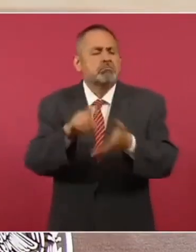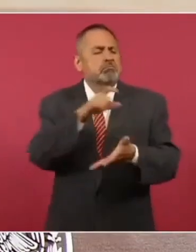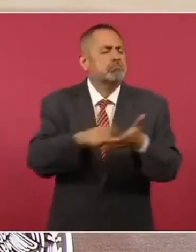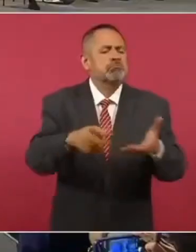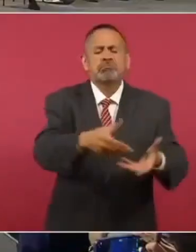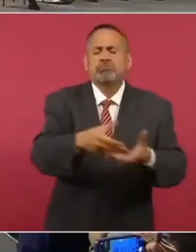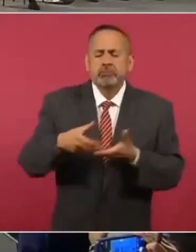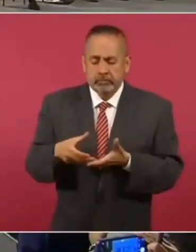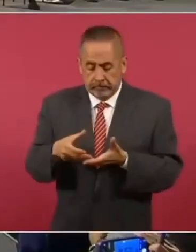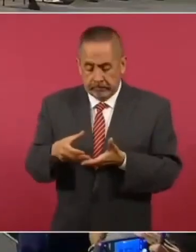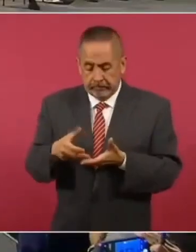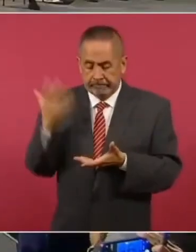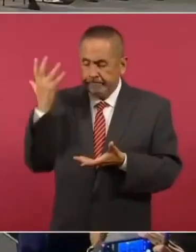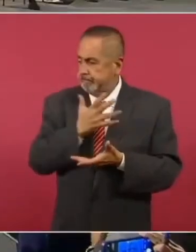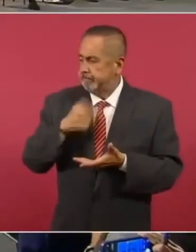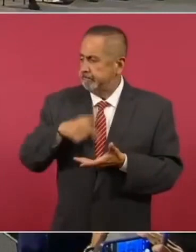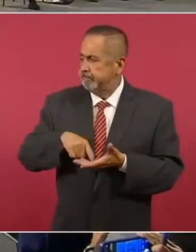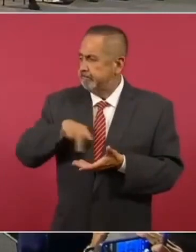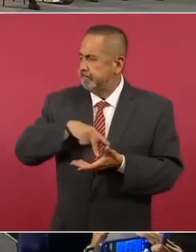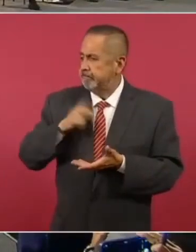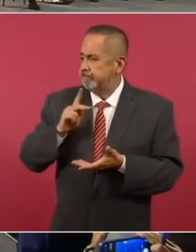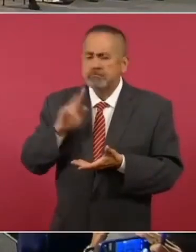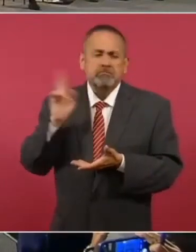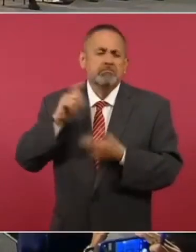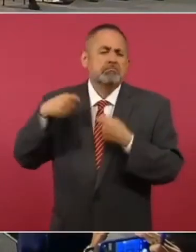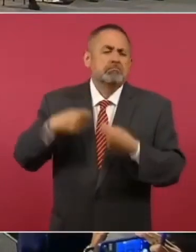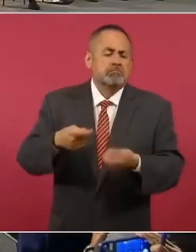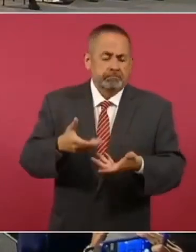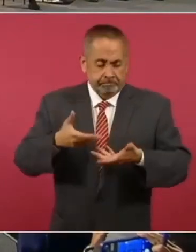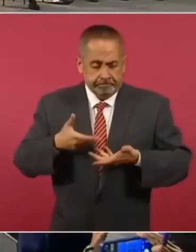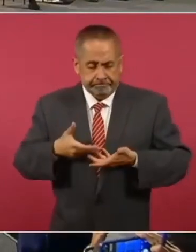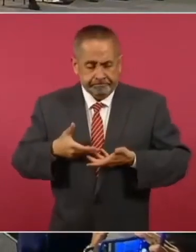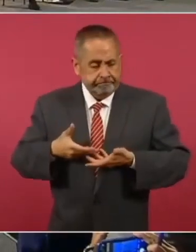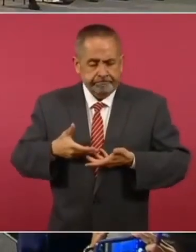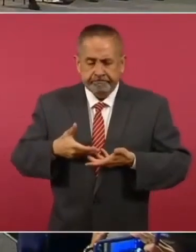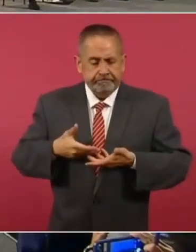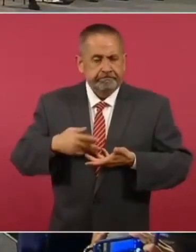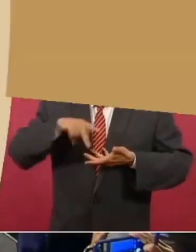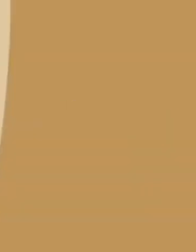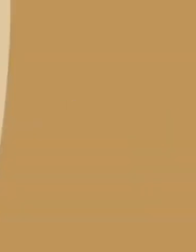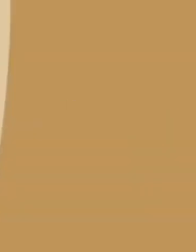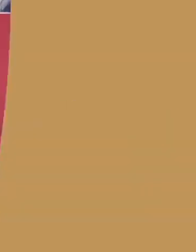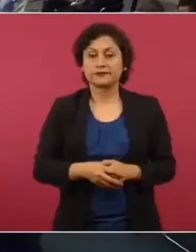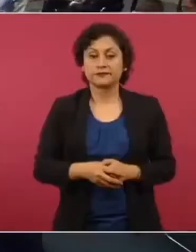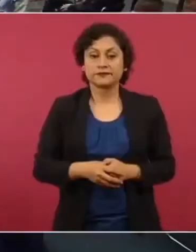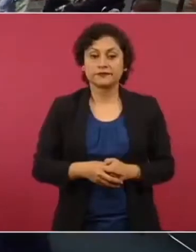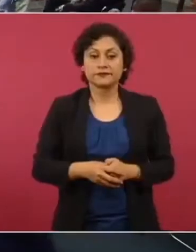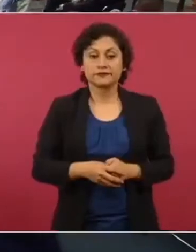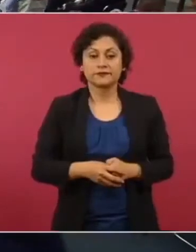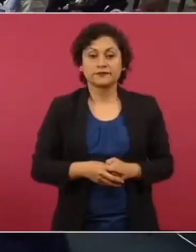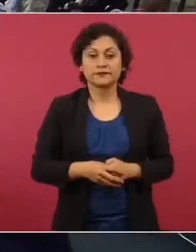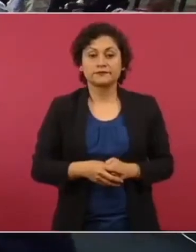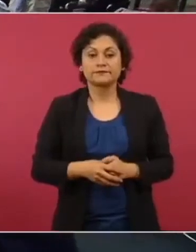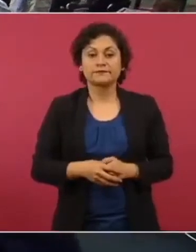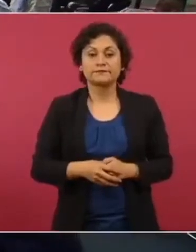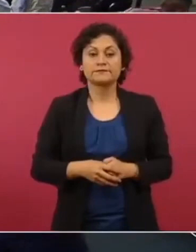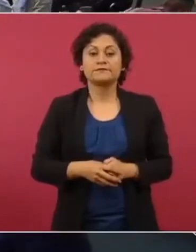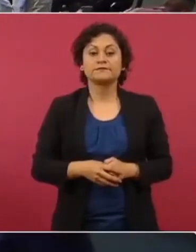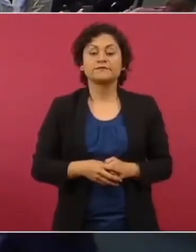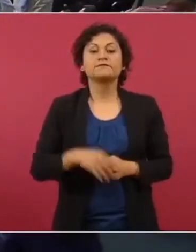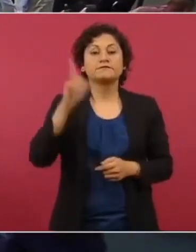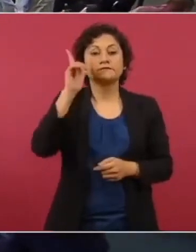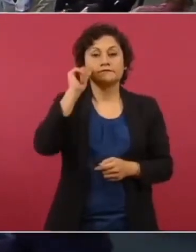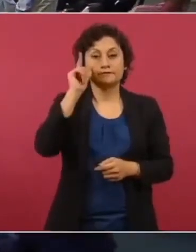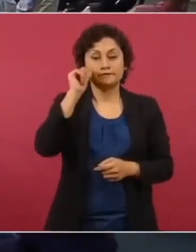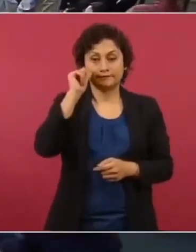tenían este patrimonio en su casa, quizá lo heredaron y toman conciencia que no les pertenece. El presidente de México expresó que en